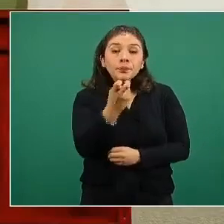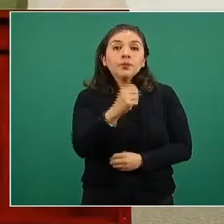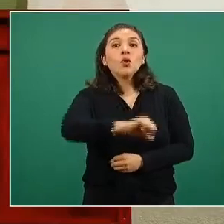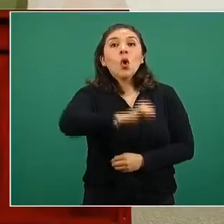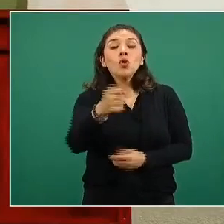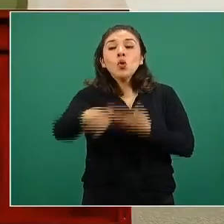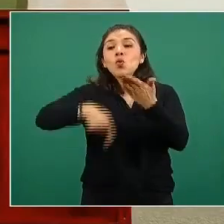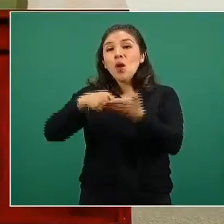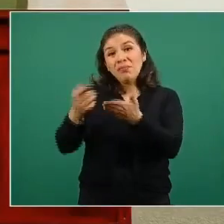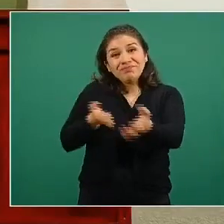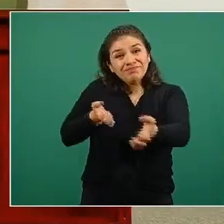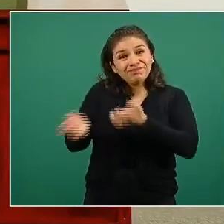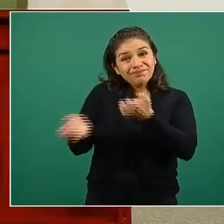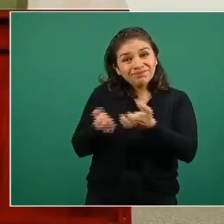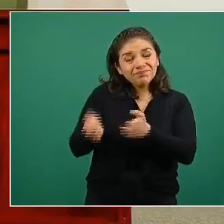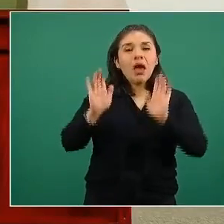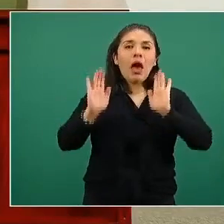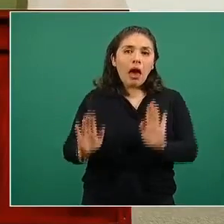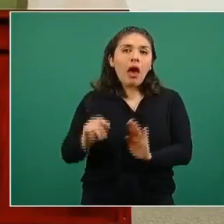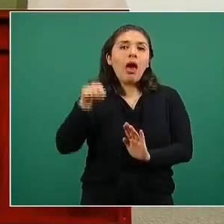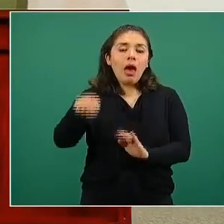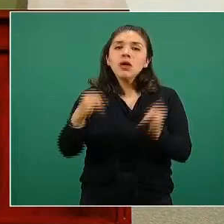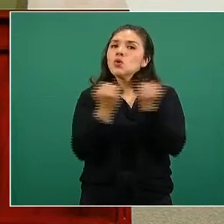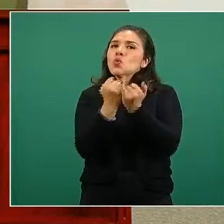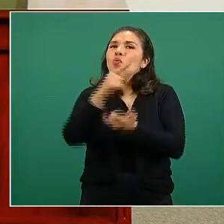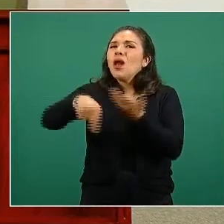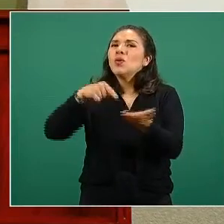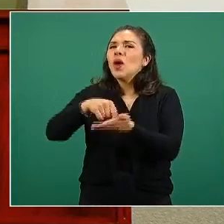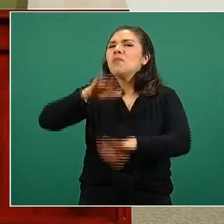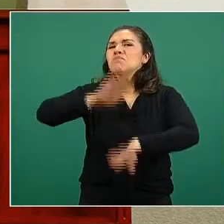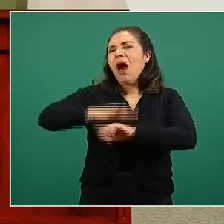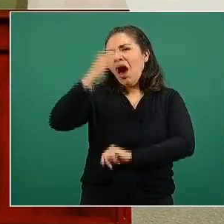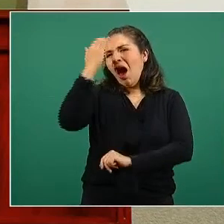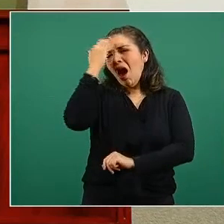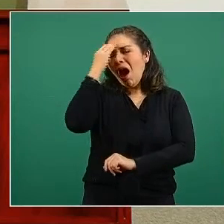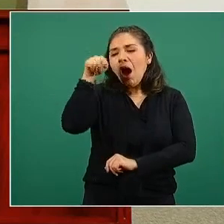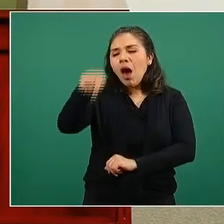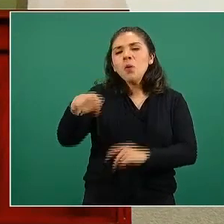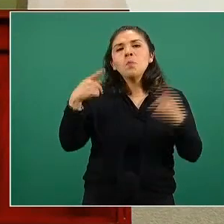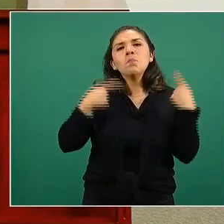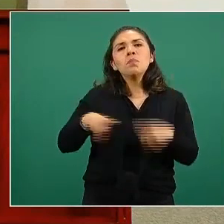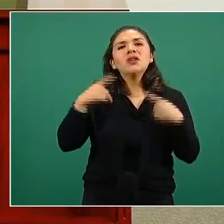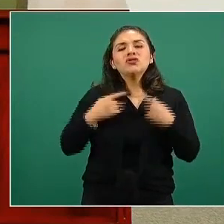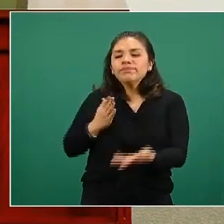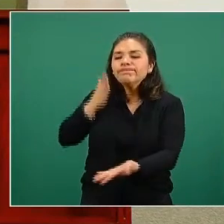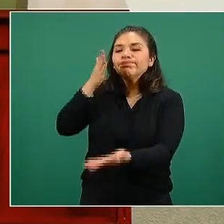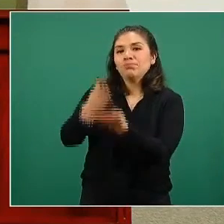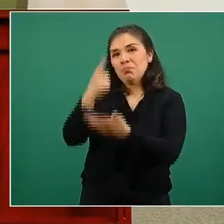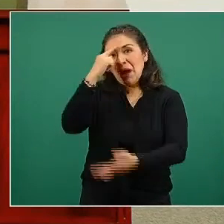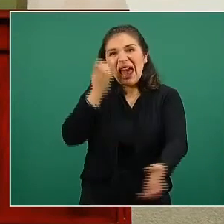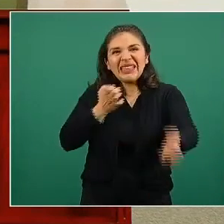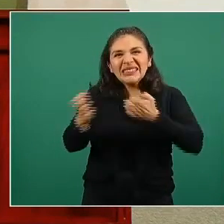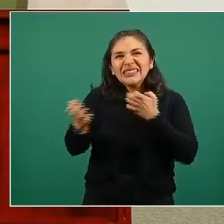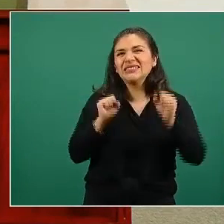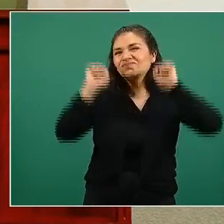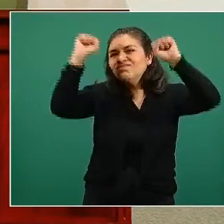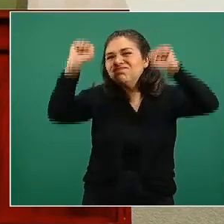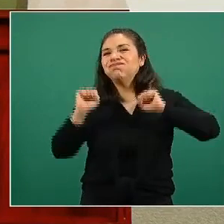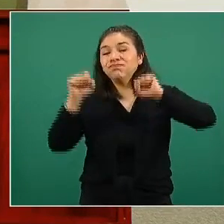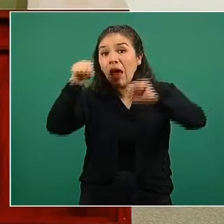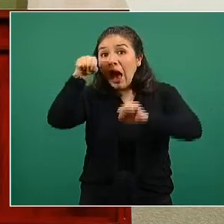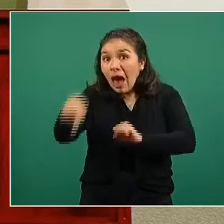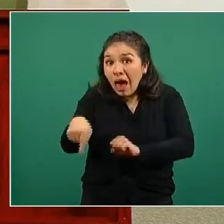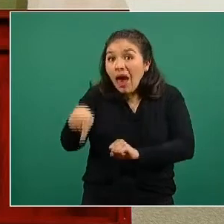los gimnasios, lógicamente también estas son áreas en donde sabemos que las personas precisamente van a ejercitarse y este